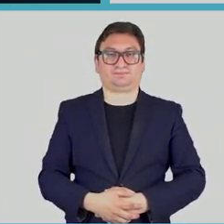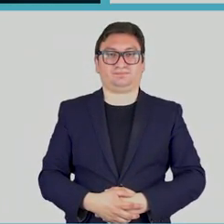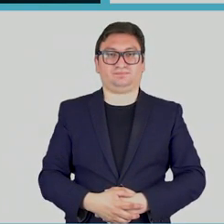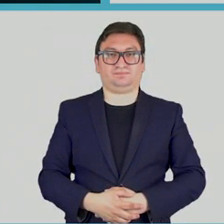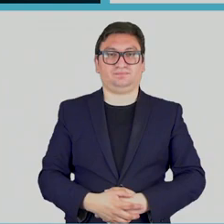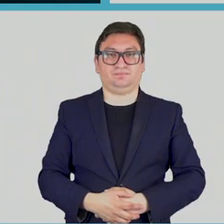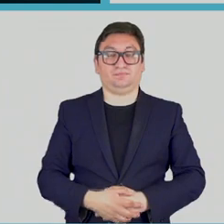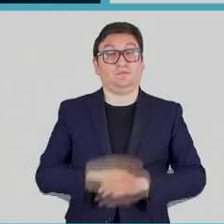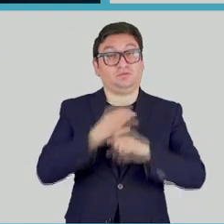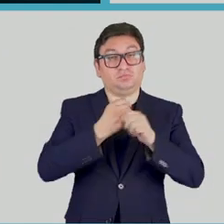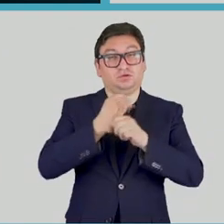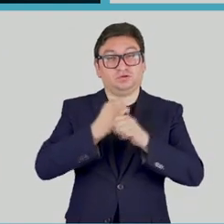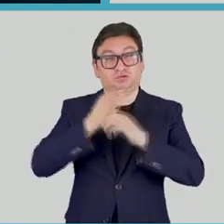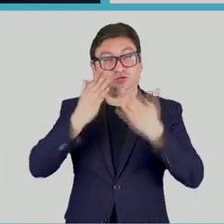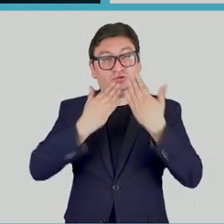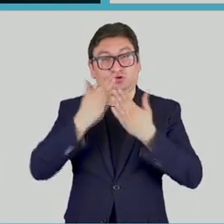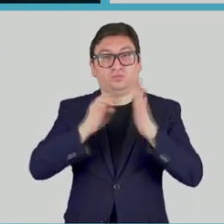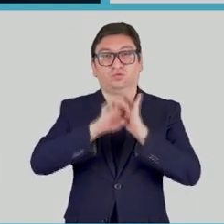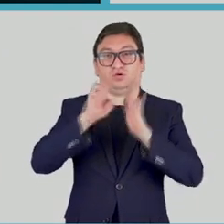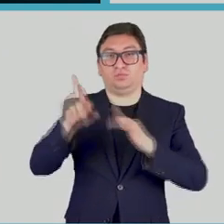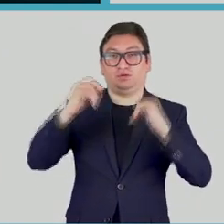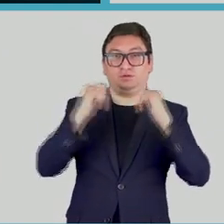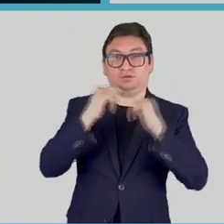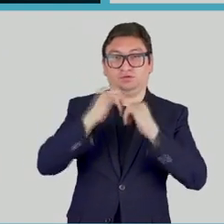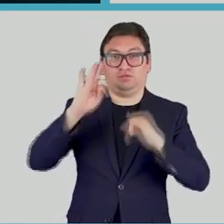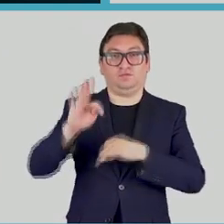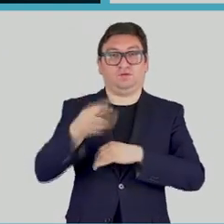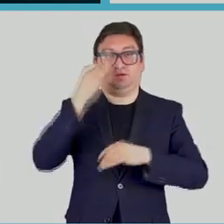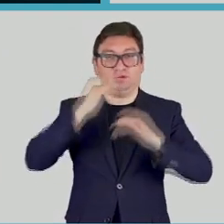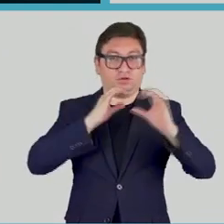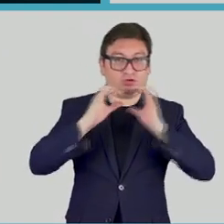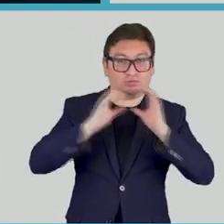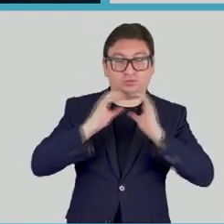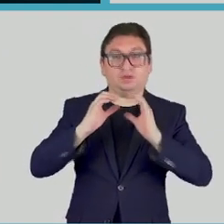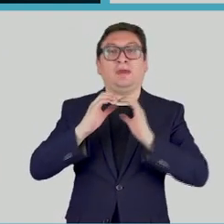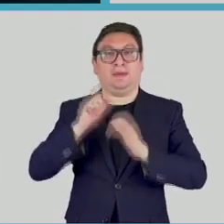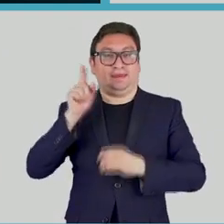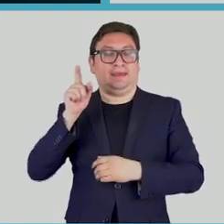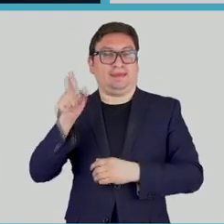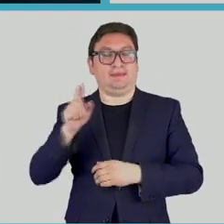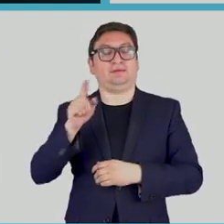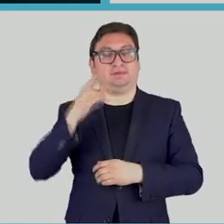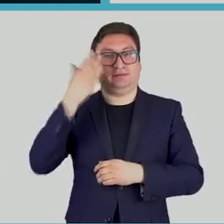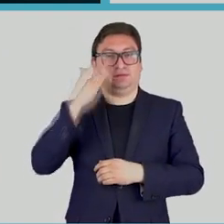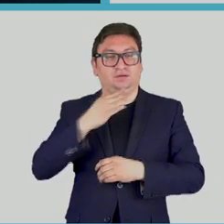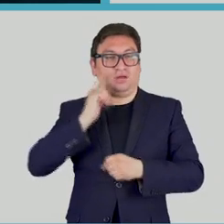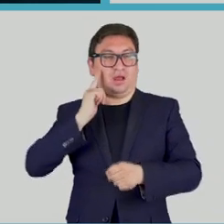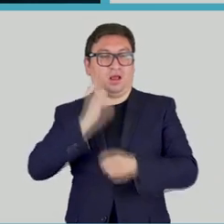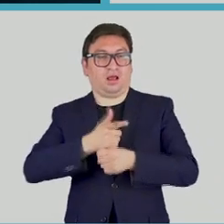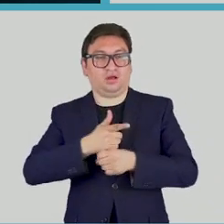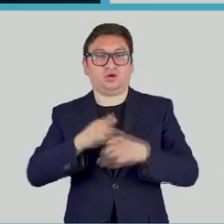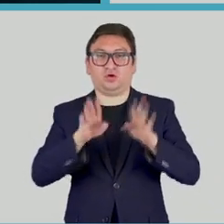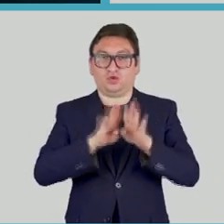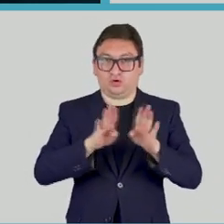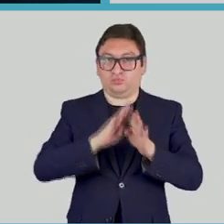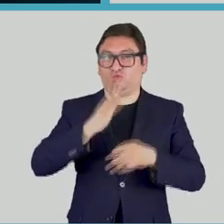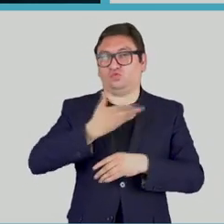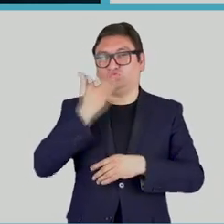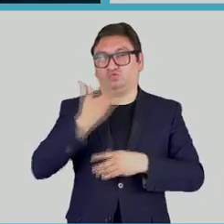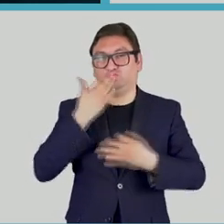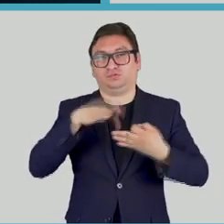en varios estudios como el realizado por el Instituto Federal de telecomunicaciones se ha puesto en evidencia que